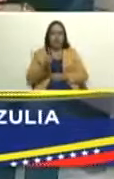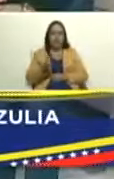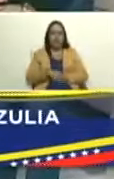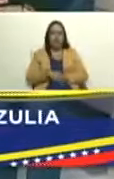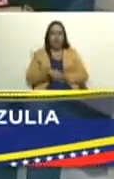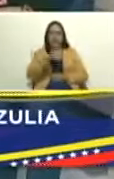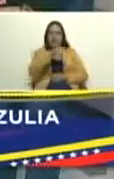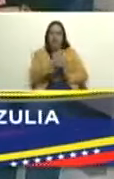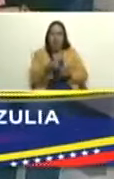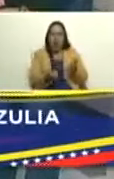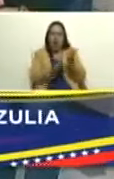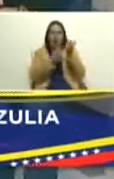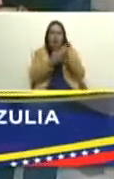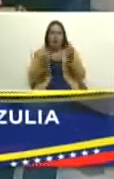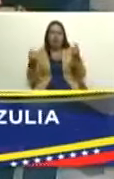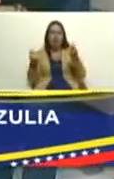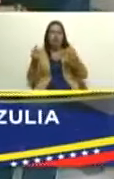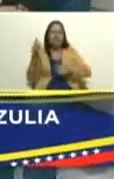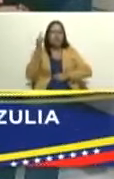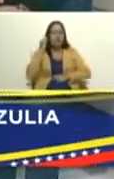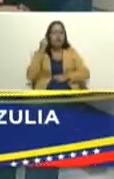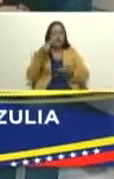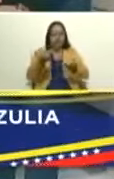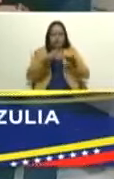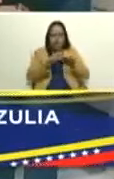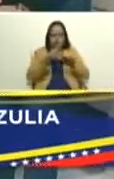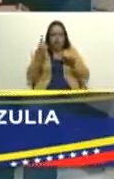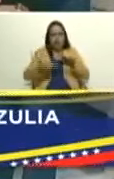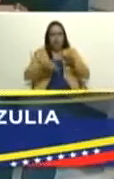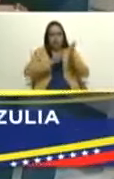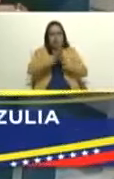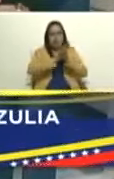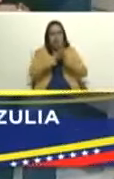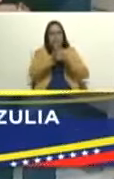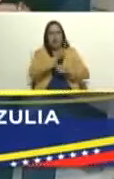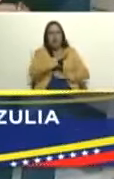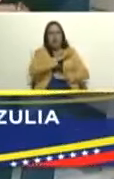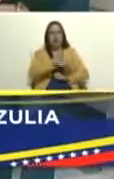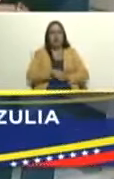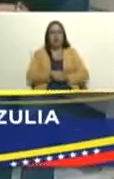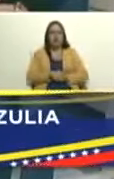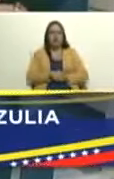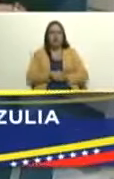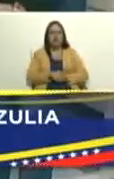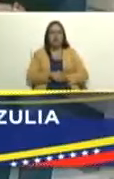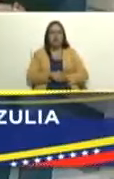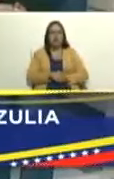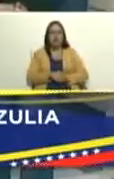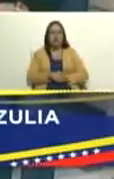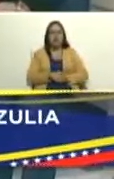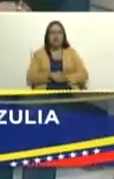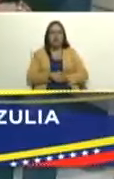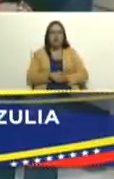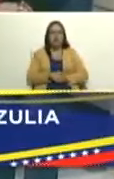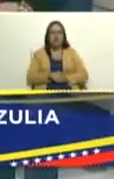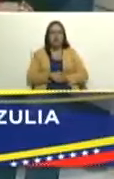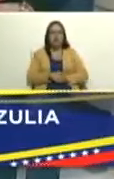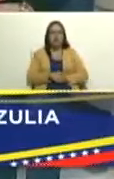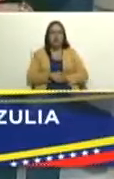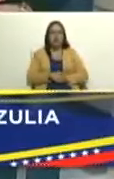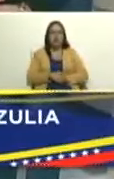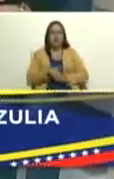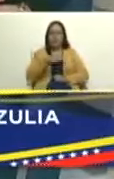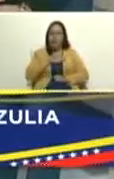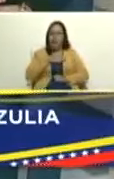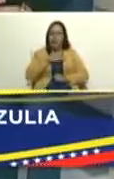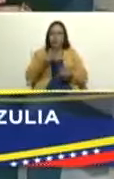este Credit Mujer otorgado y otorgado a mí, a mi emprendimiento, Minimarket Los Matías. Realmente esto ha sido